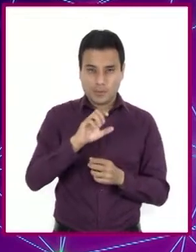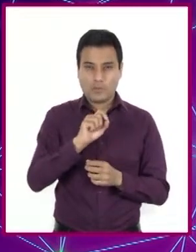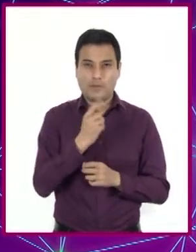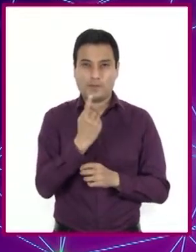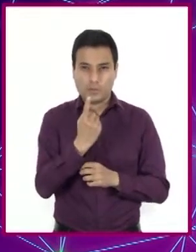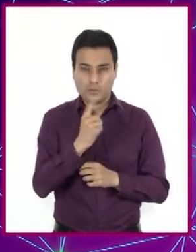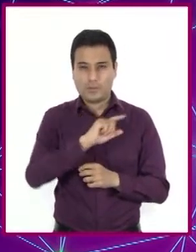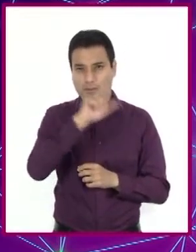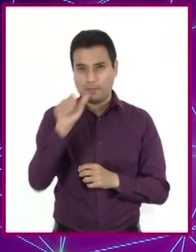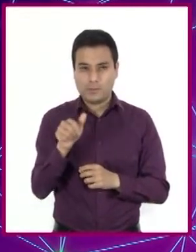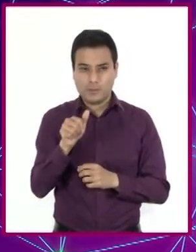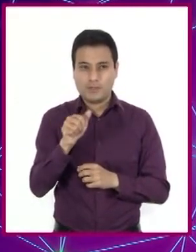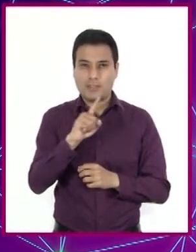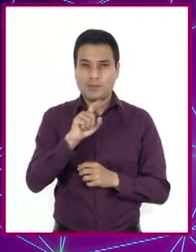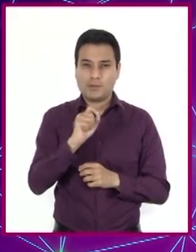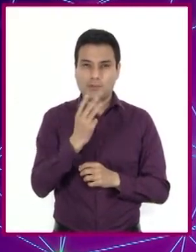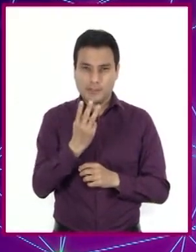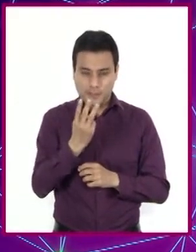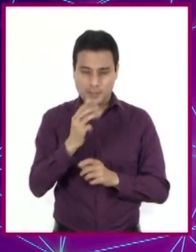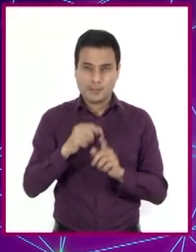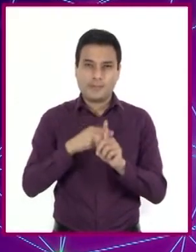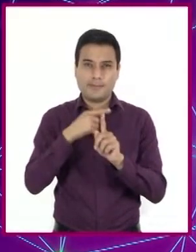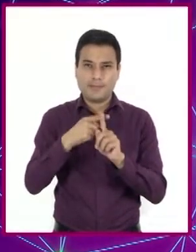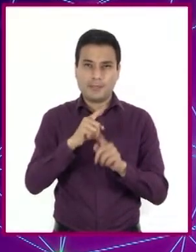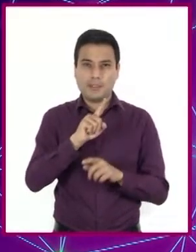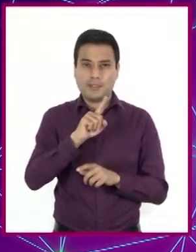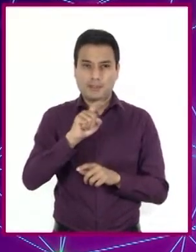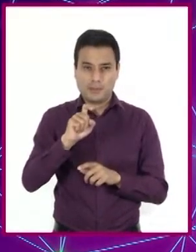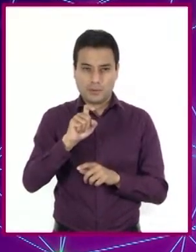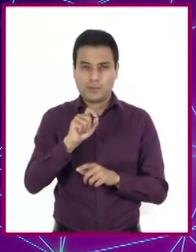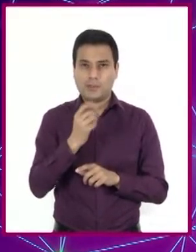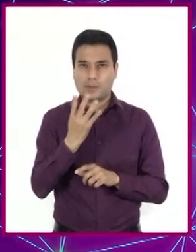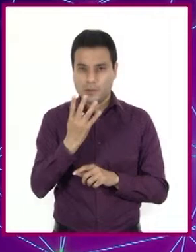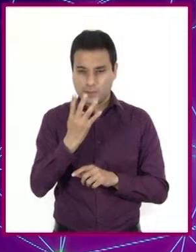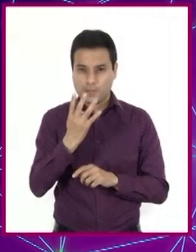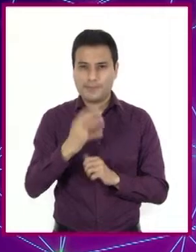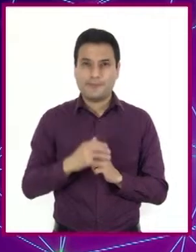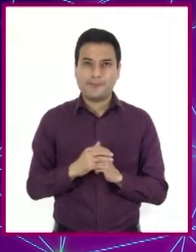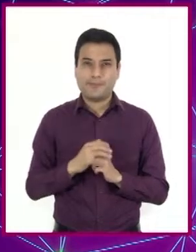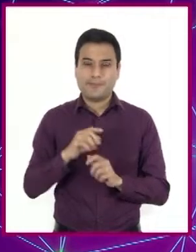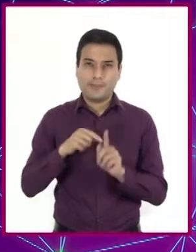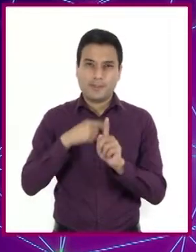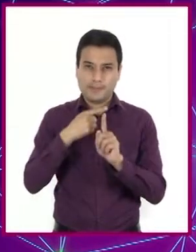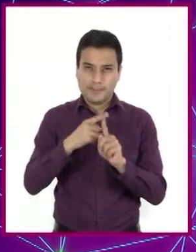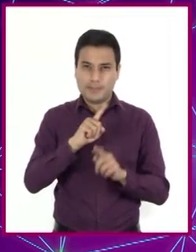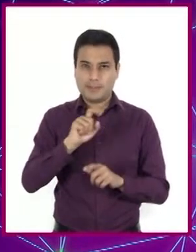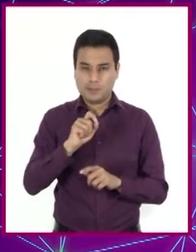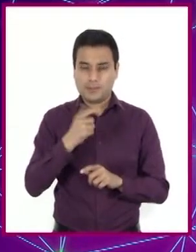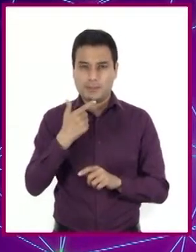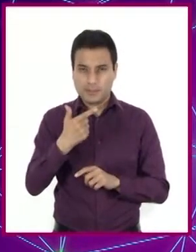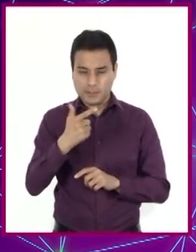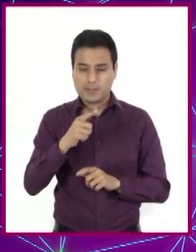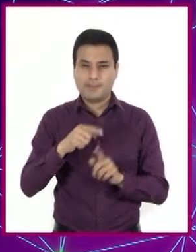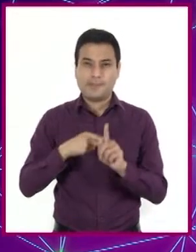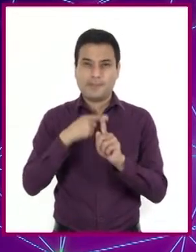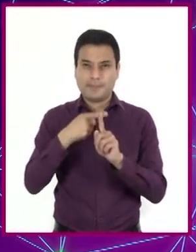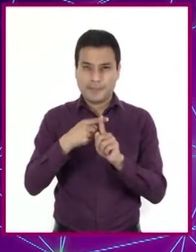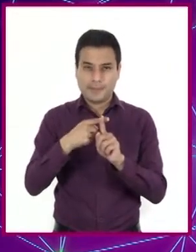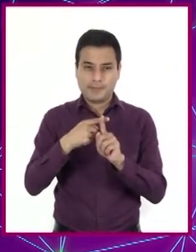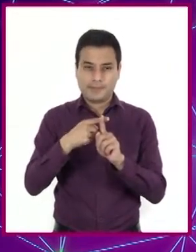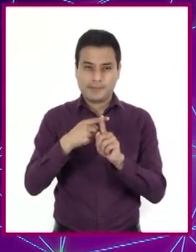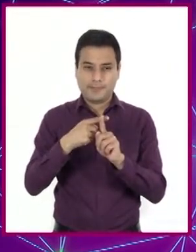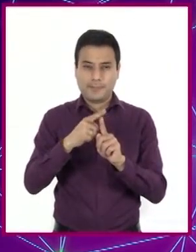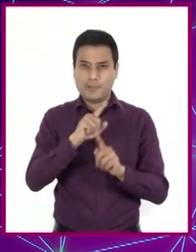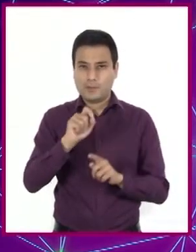veces 123 más 4 veces 124 más 127 más 2